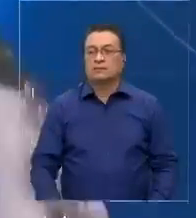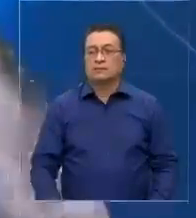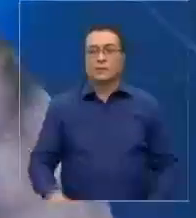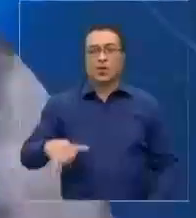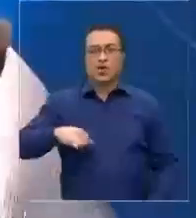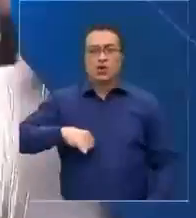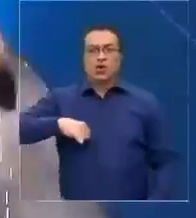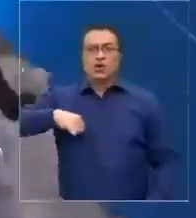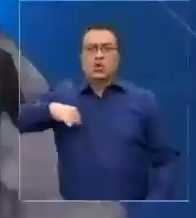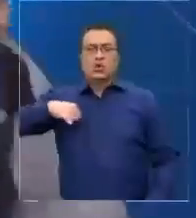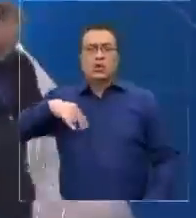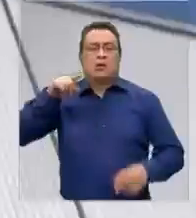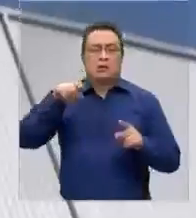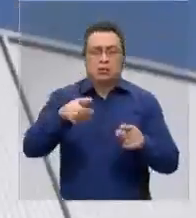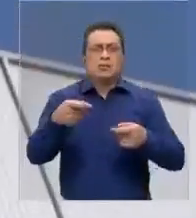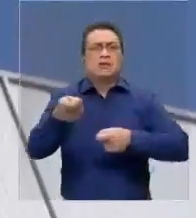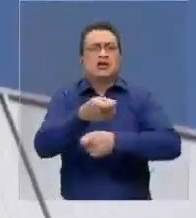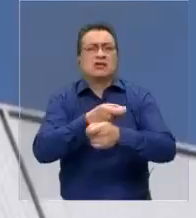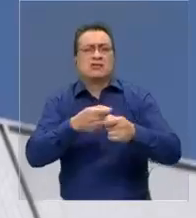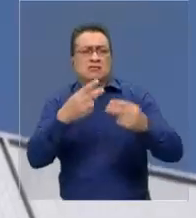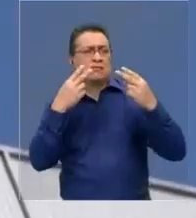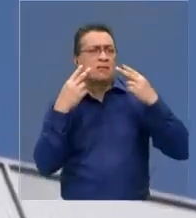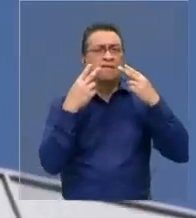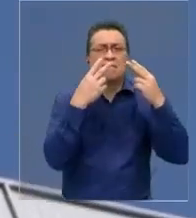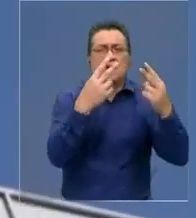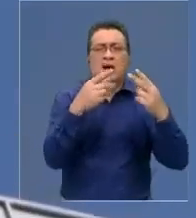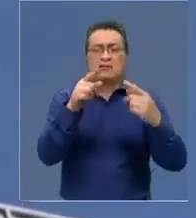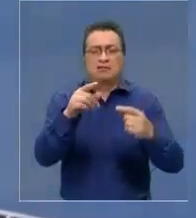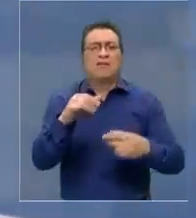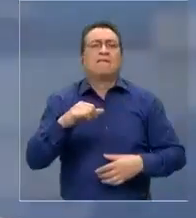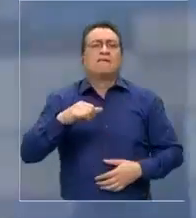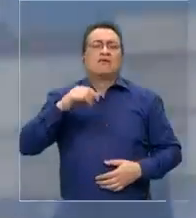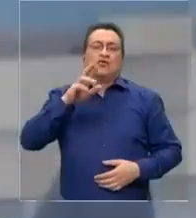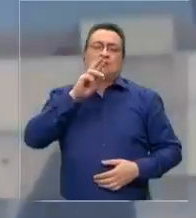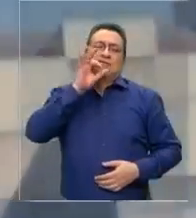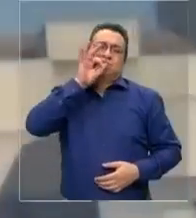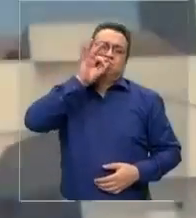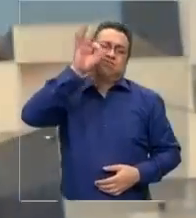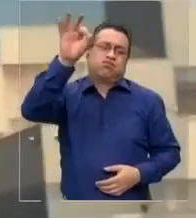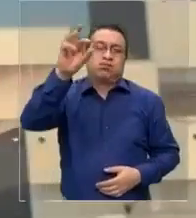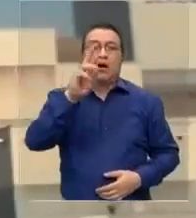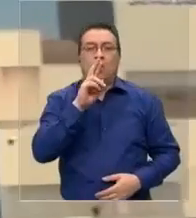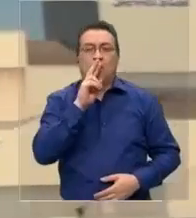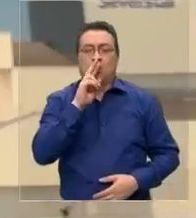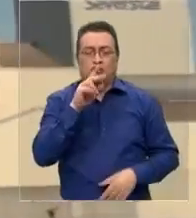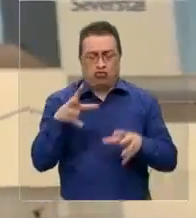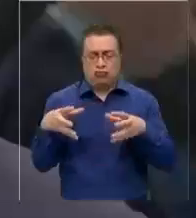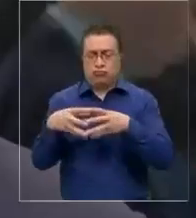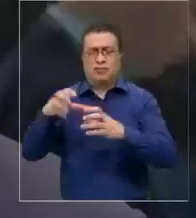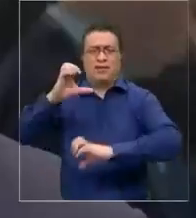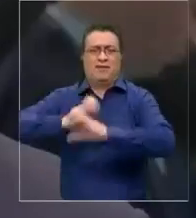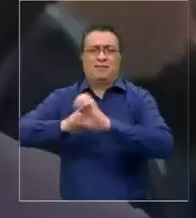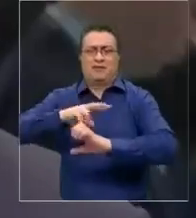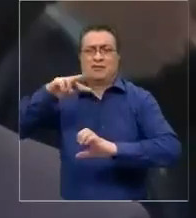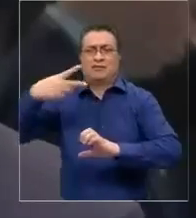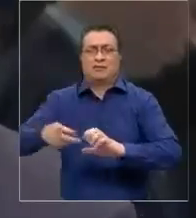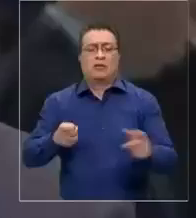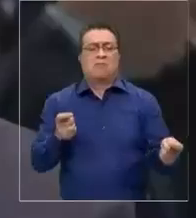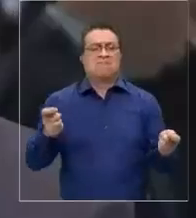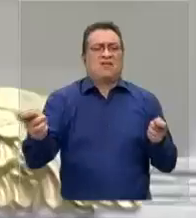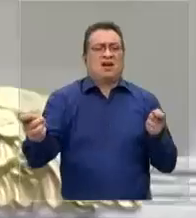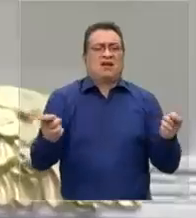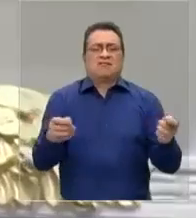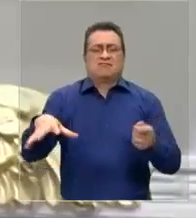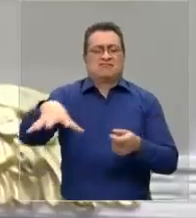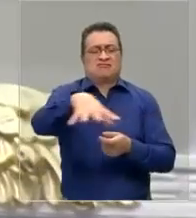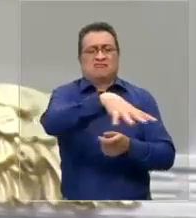Lujos, filantropía, viajes y negocios es la vida que tienen los oligarcas rusos, un grupo muy cerrado de empresarios que manejan prácticamente toda